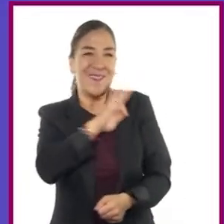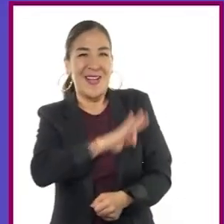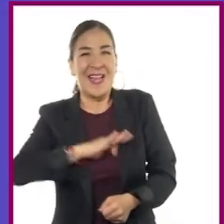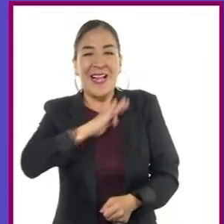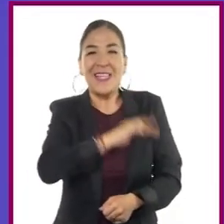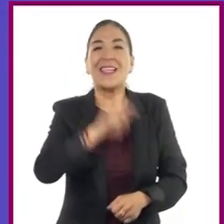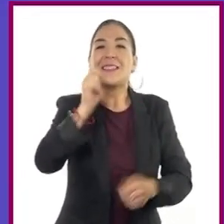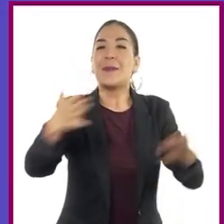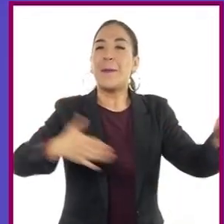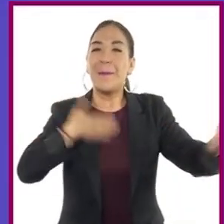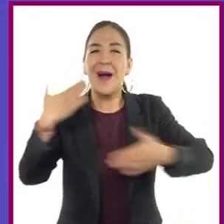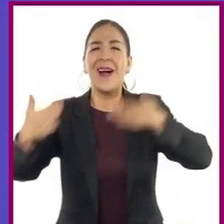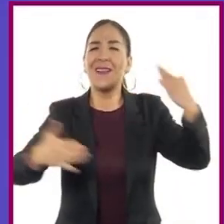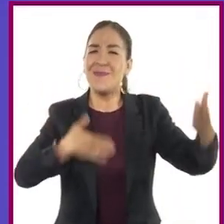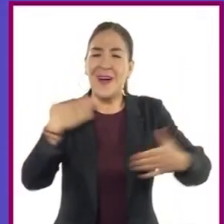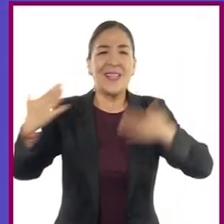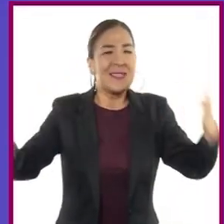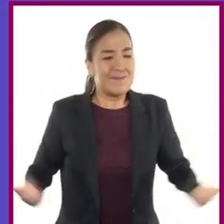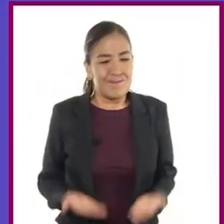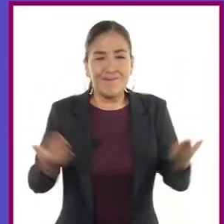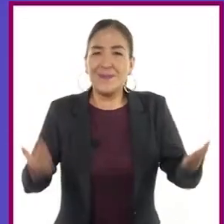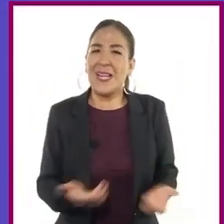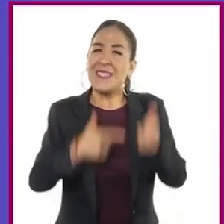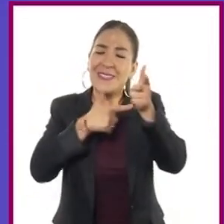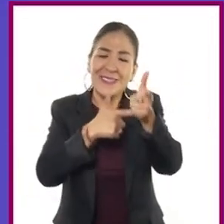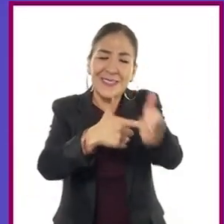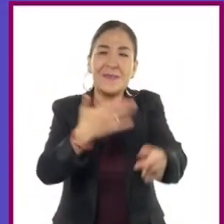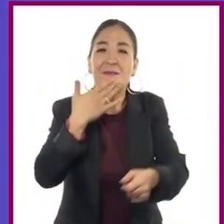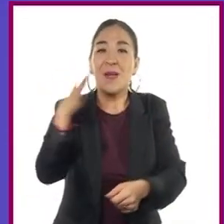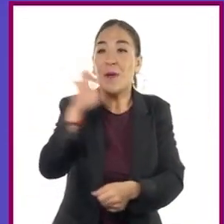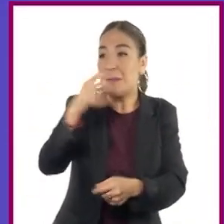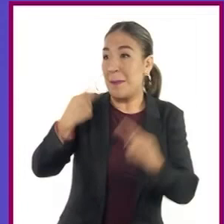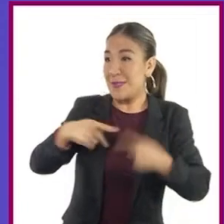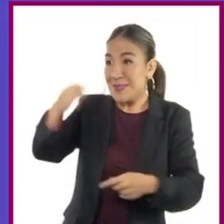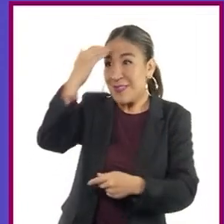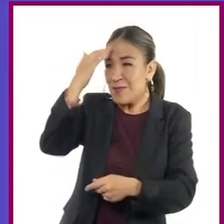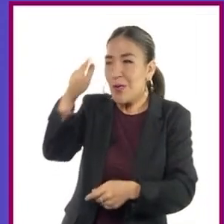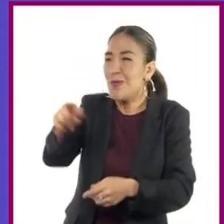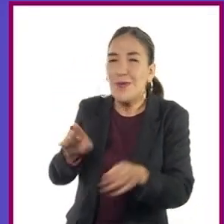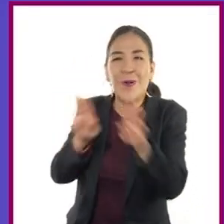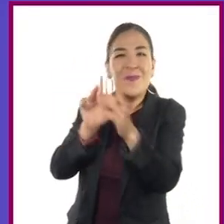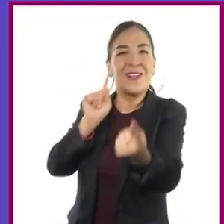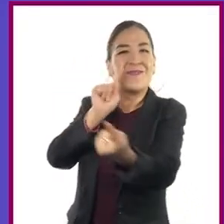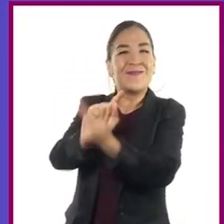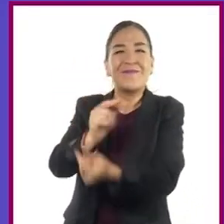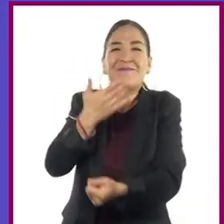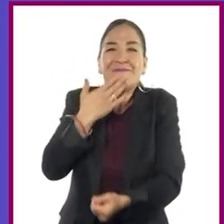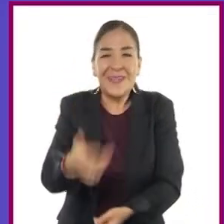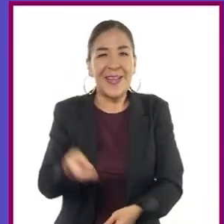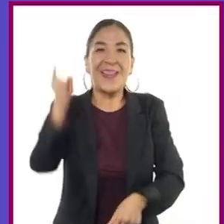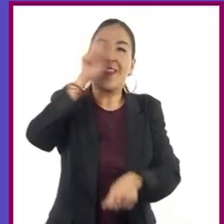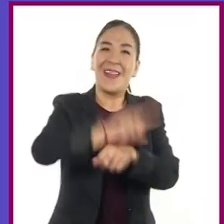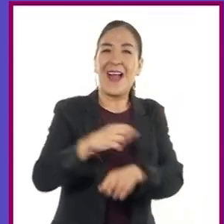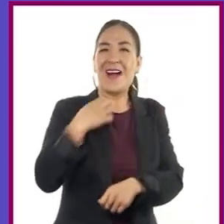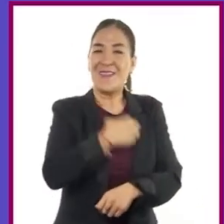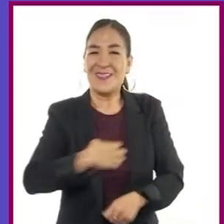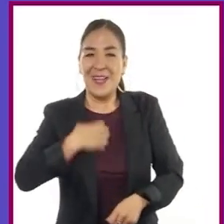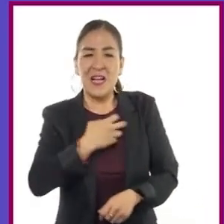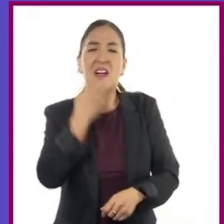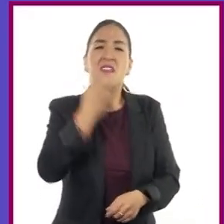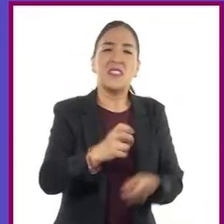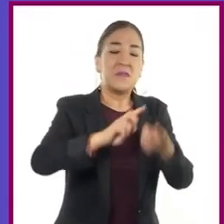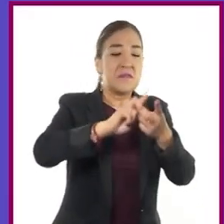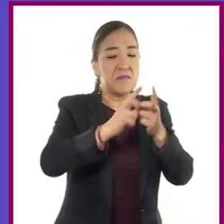baile sin perder el paso. Tocar la mano de un desconocido en un día de piedra y agonía. Y que esa